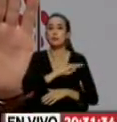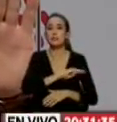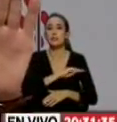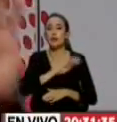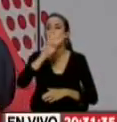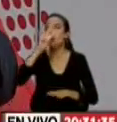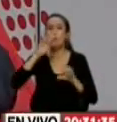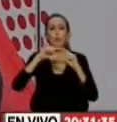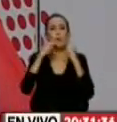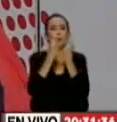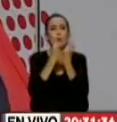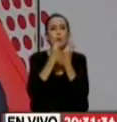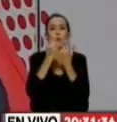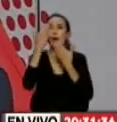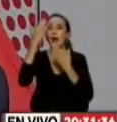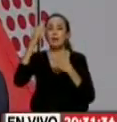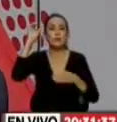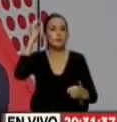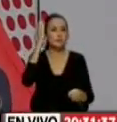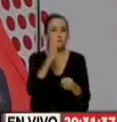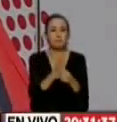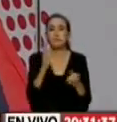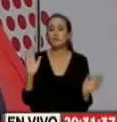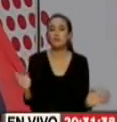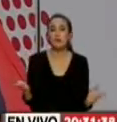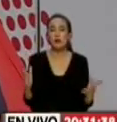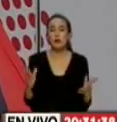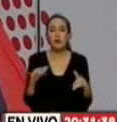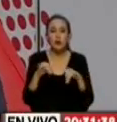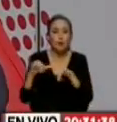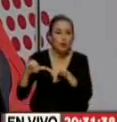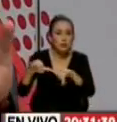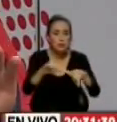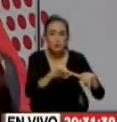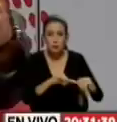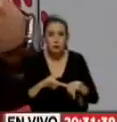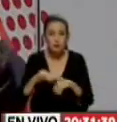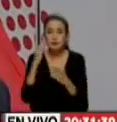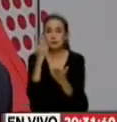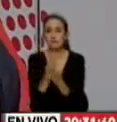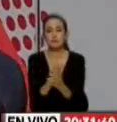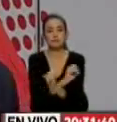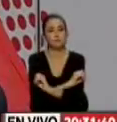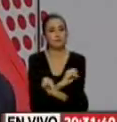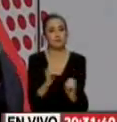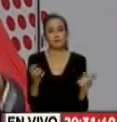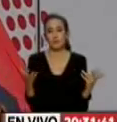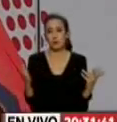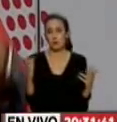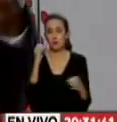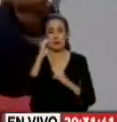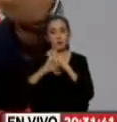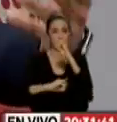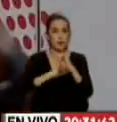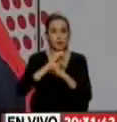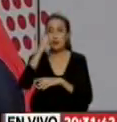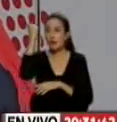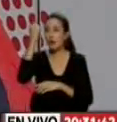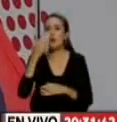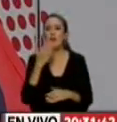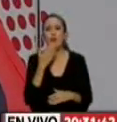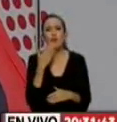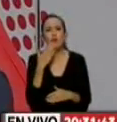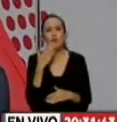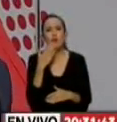partidos de oposición, los cuatro han sido vetados. No existe, por lo tanto, un Estado de Derecho. Y de acuerdo a la definición, insisto, el derecho internacional, ¿cómo se entiende un